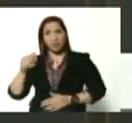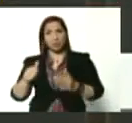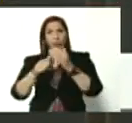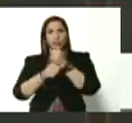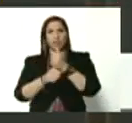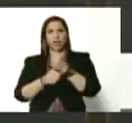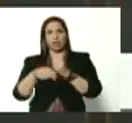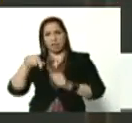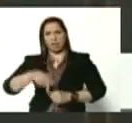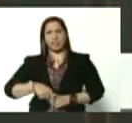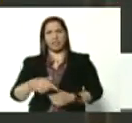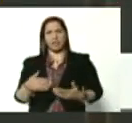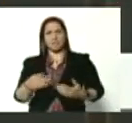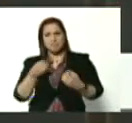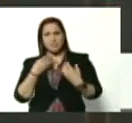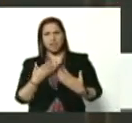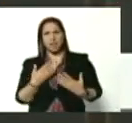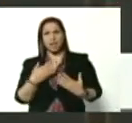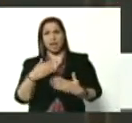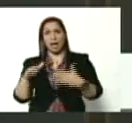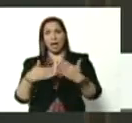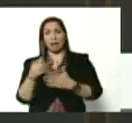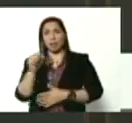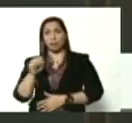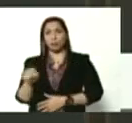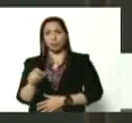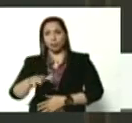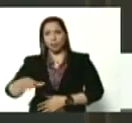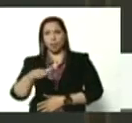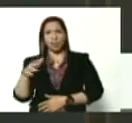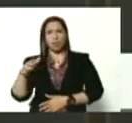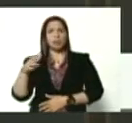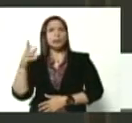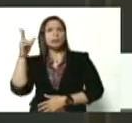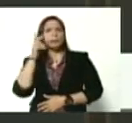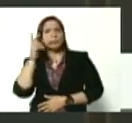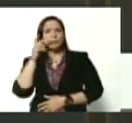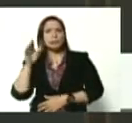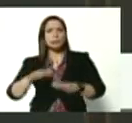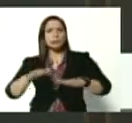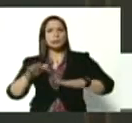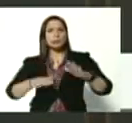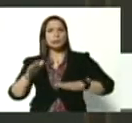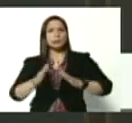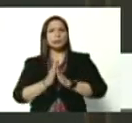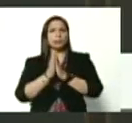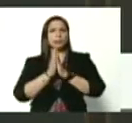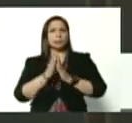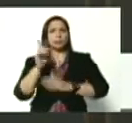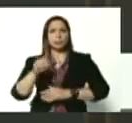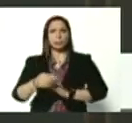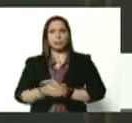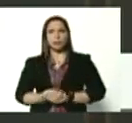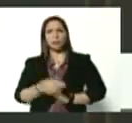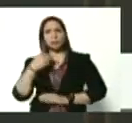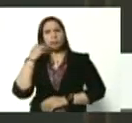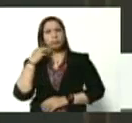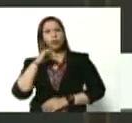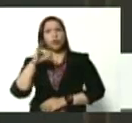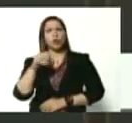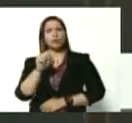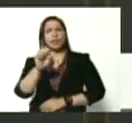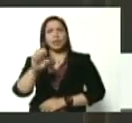aquí hacia el sur del lago sentimos el llamado del tambor de ese santo negro que huele a zambo indio y negro que huele josé leonardo